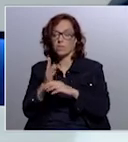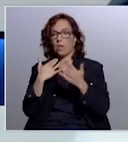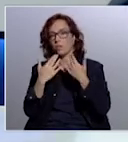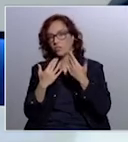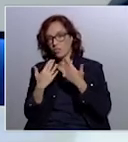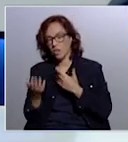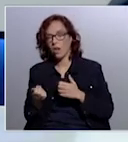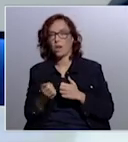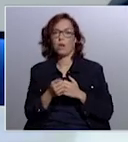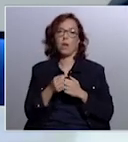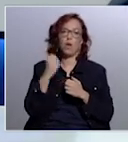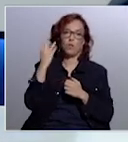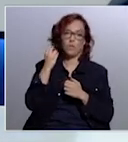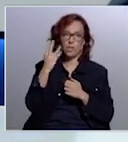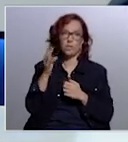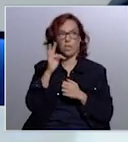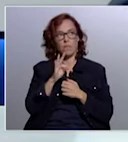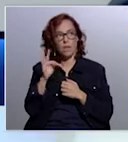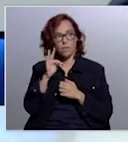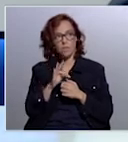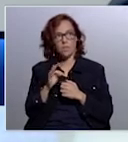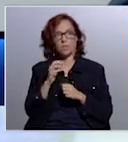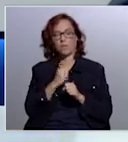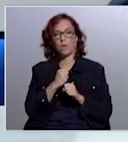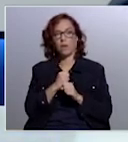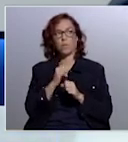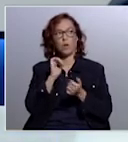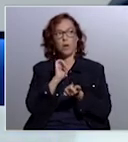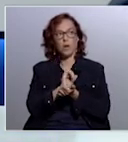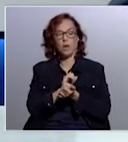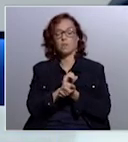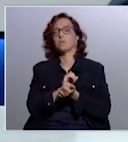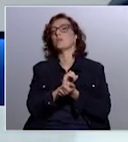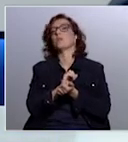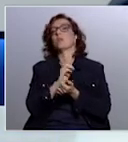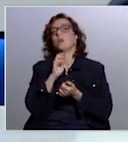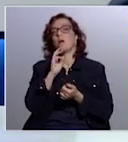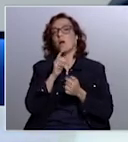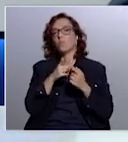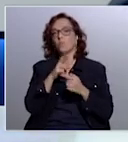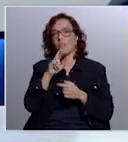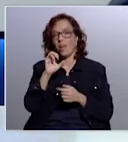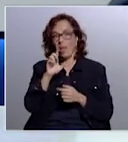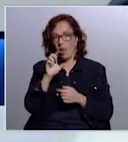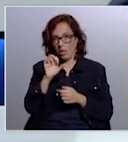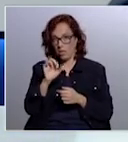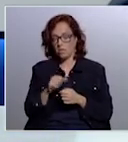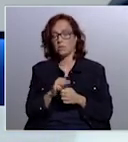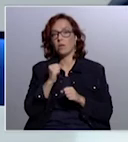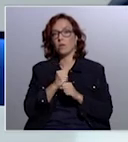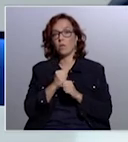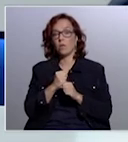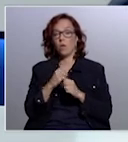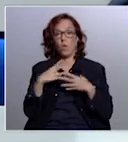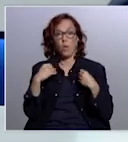conferencias de talleres trabajamos en la cárcel de punta rivales de hace cuatro años trabajamos en escuelas de contexto crítico que decir escuelas